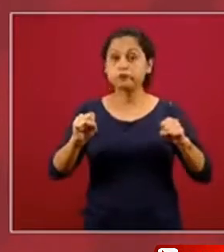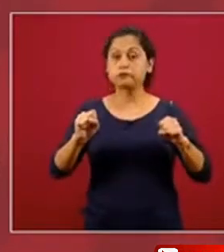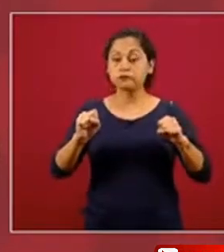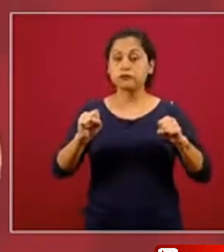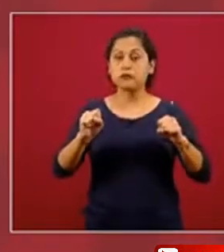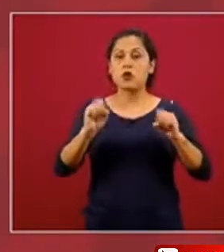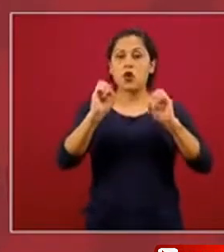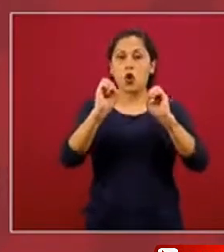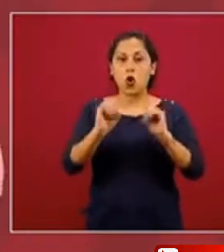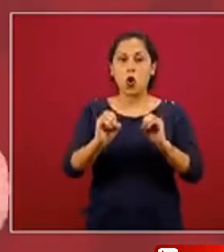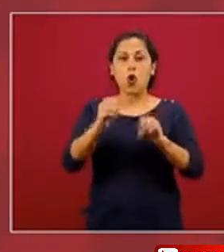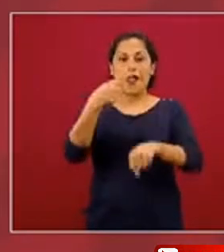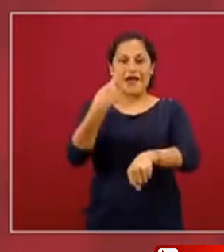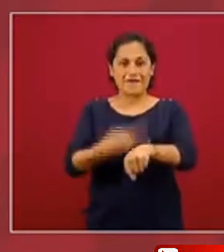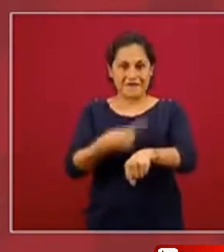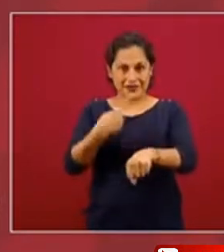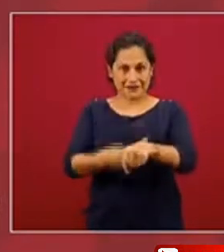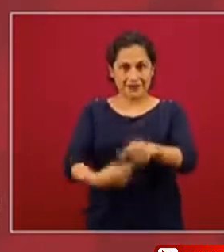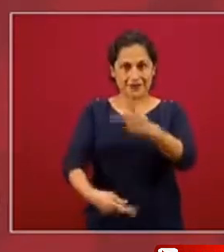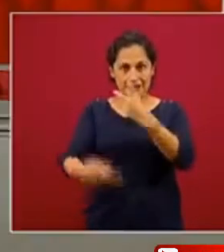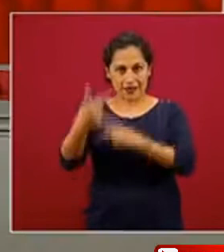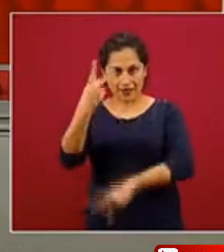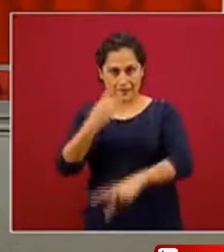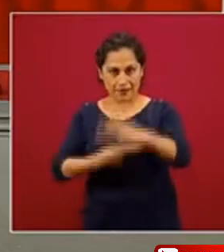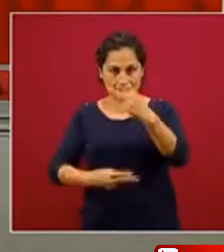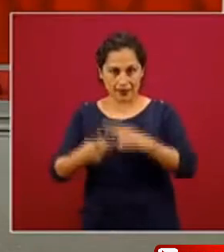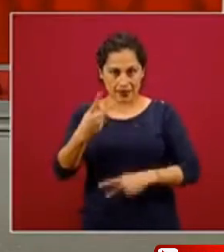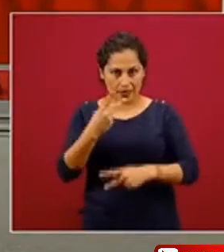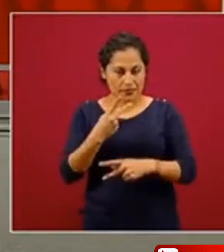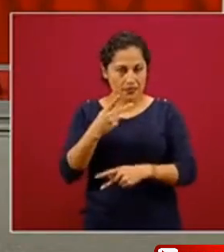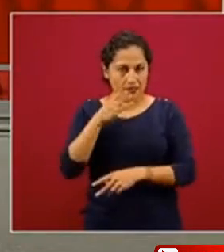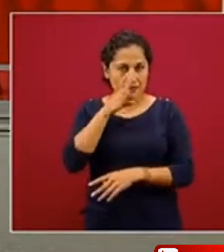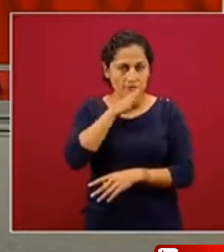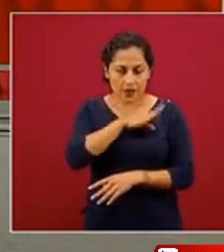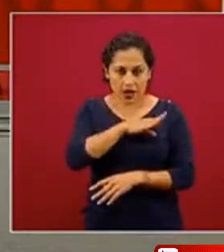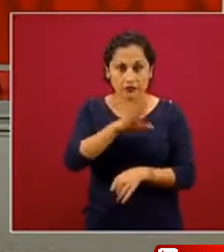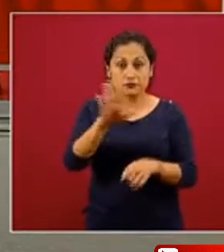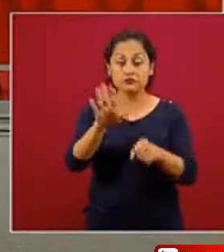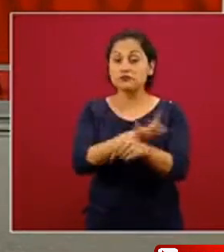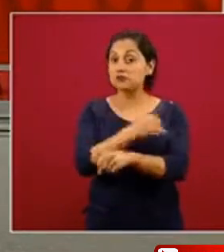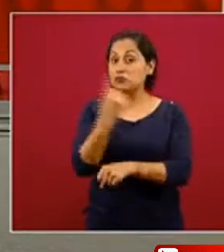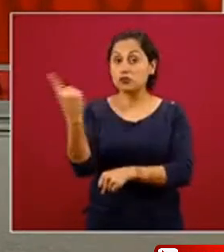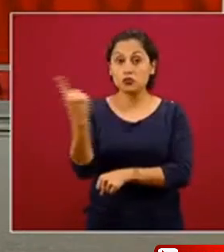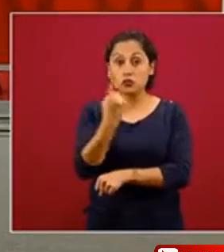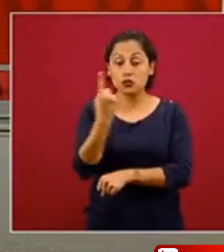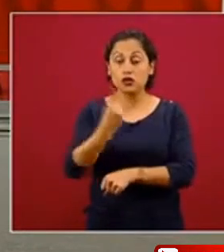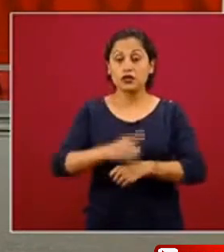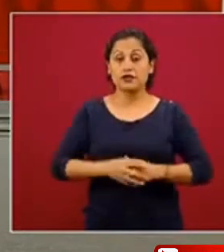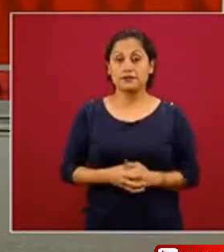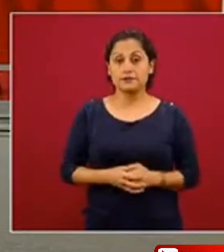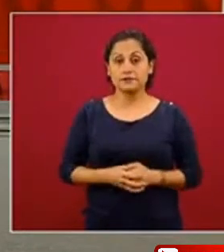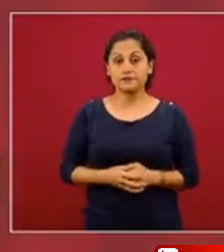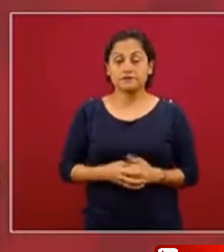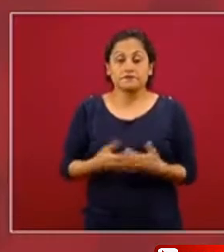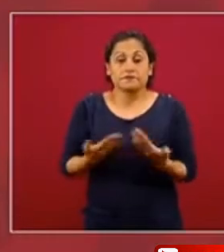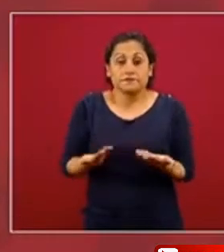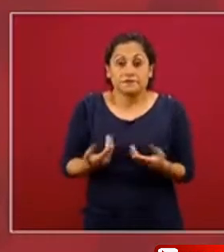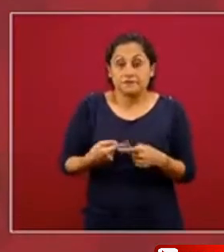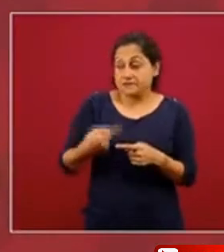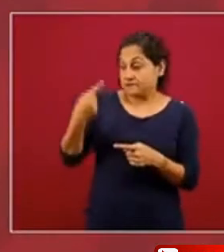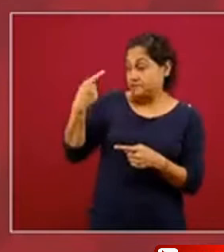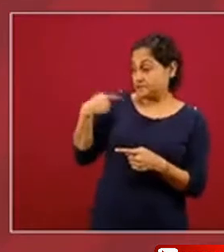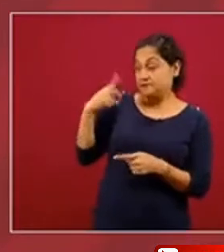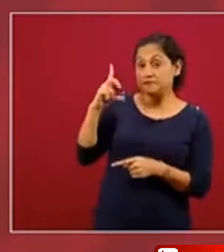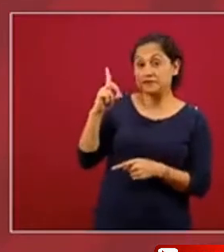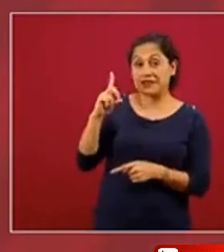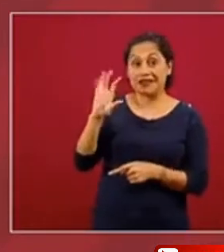o usted ha sufrido una enfermedad crónica porque lo que ha tenido a disposición en los últimos